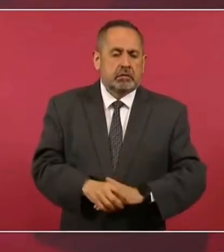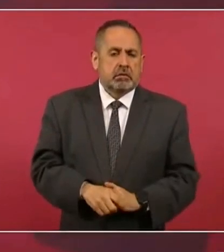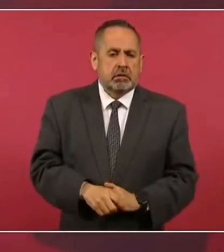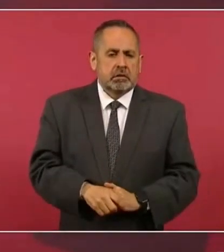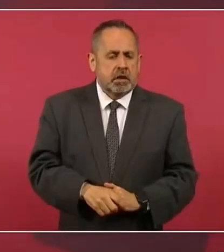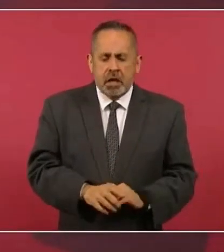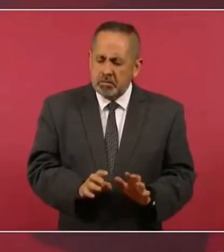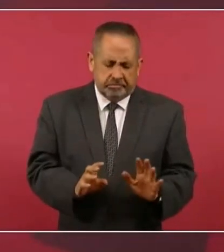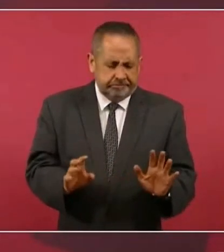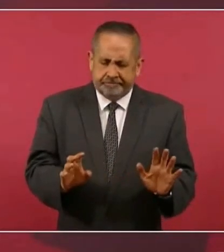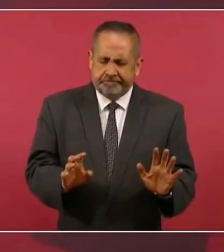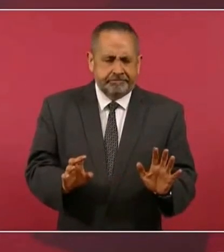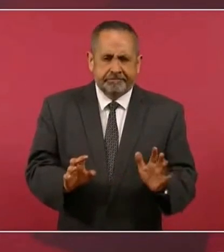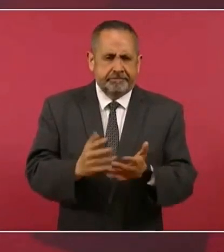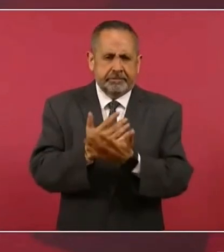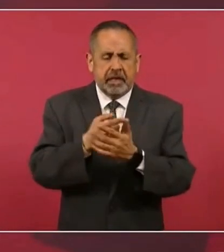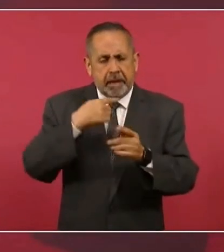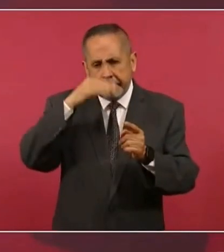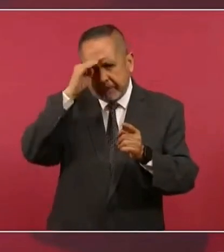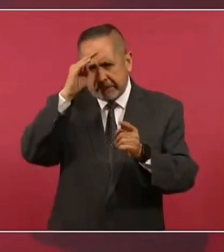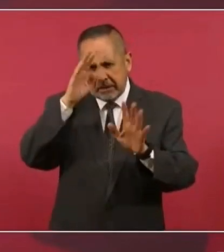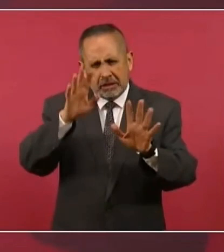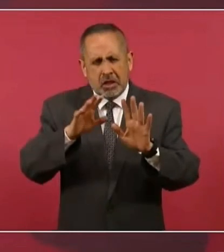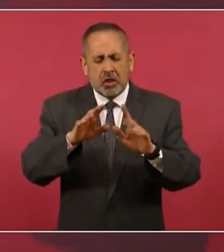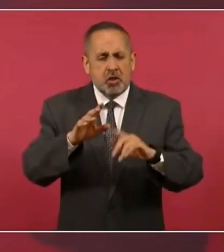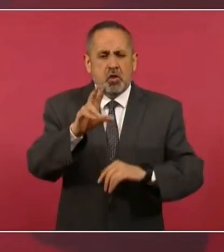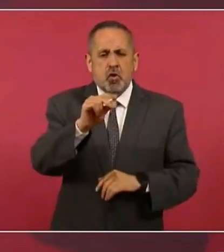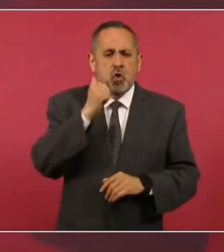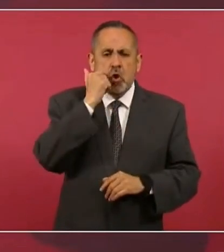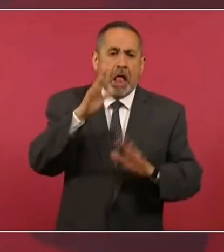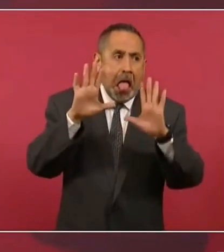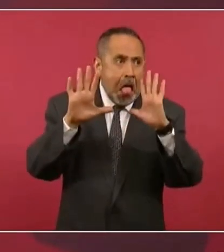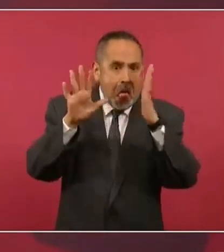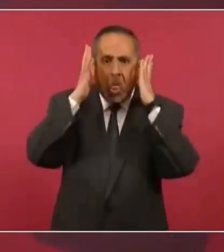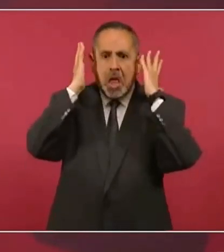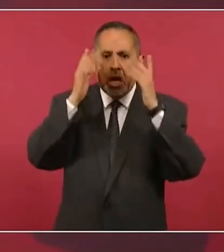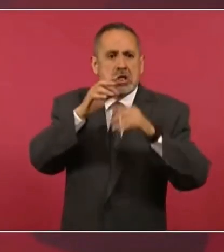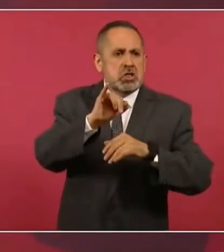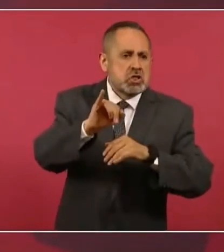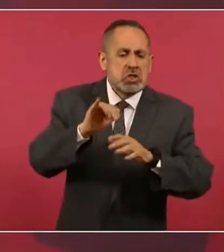Vamos a revisarlo. No queremos nosotros